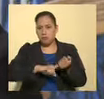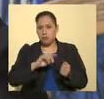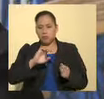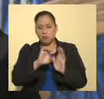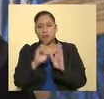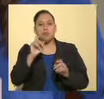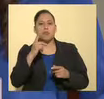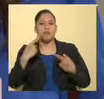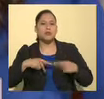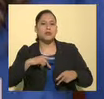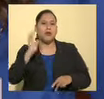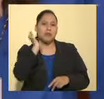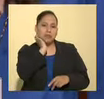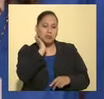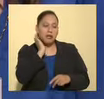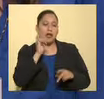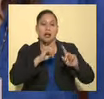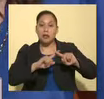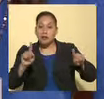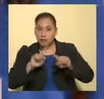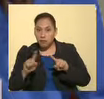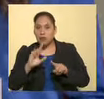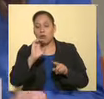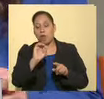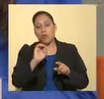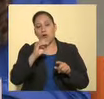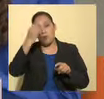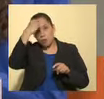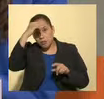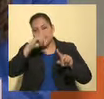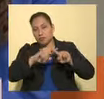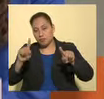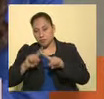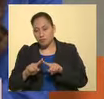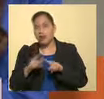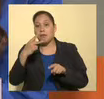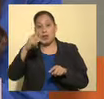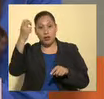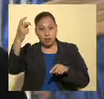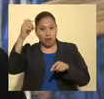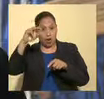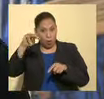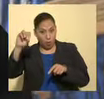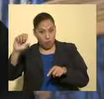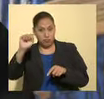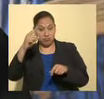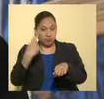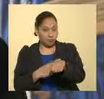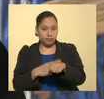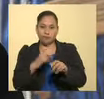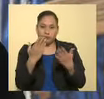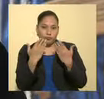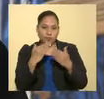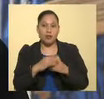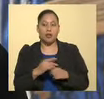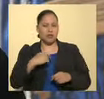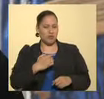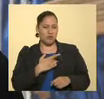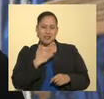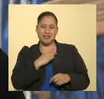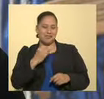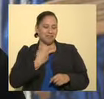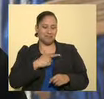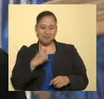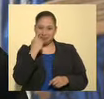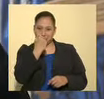tener distintas versiones, distintos caminos, y todos, insisto, son normales, aunque no nos lo parezca o no nos